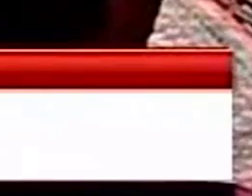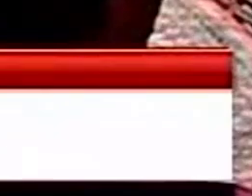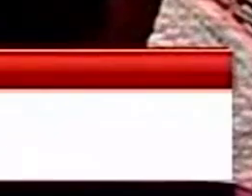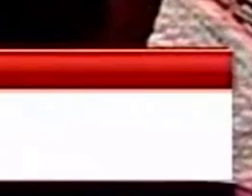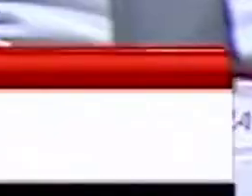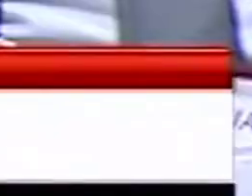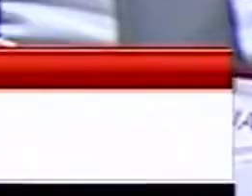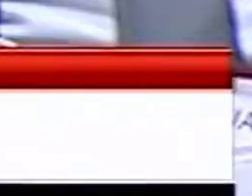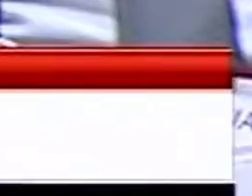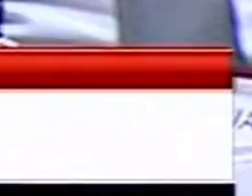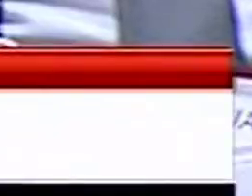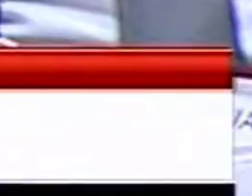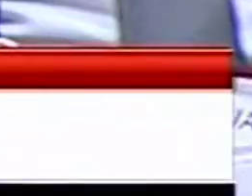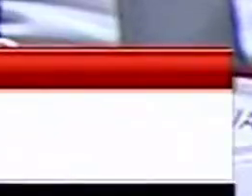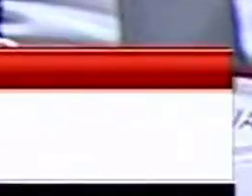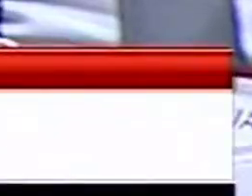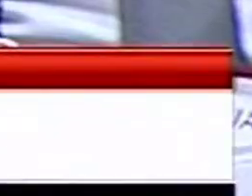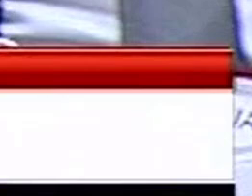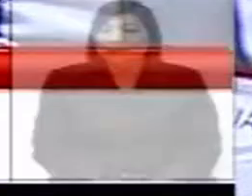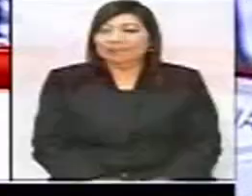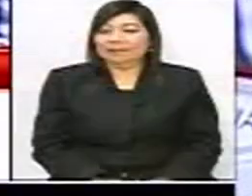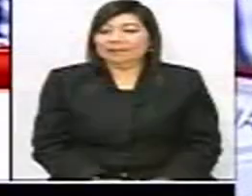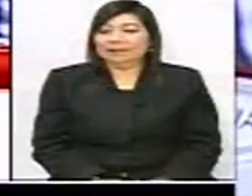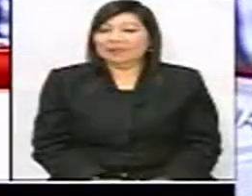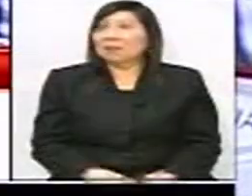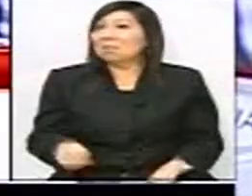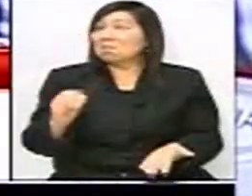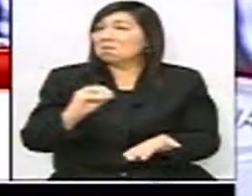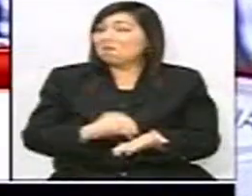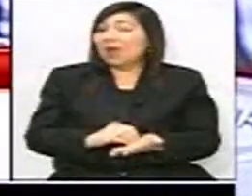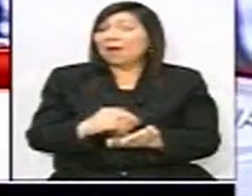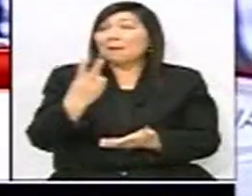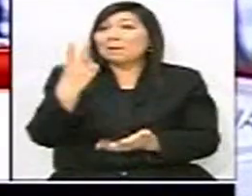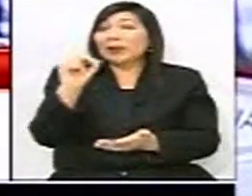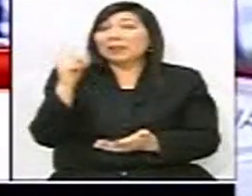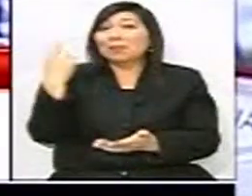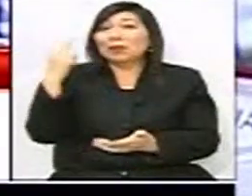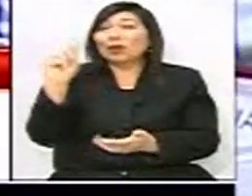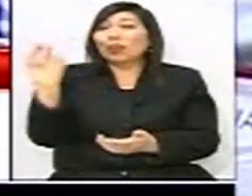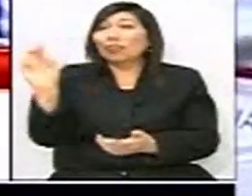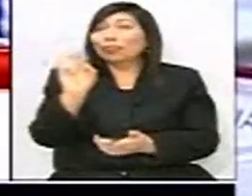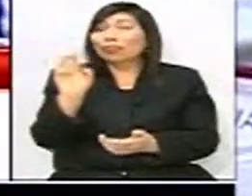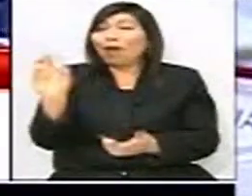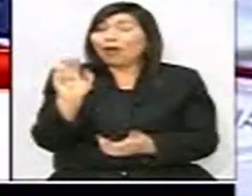indebidos, mayores ingresos, así lo pone la Contraloría, por más de $20 millones.